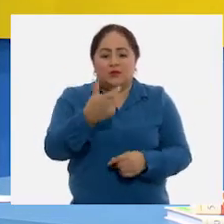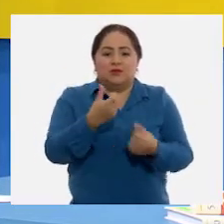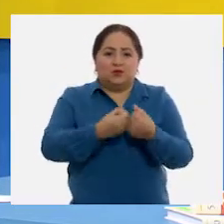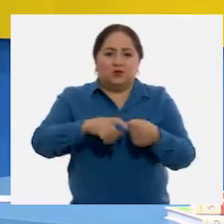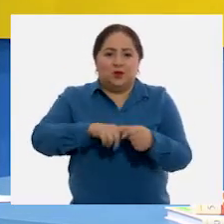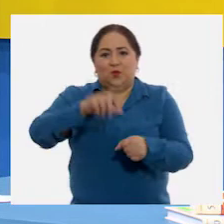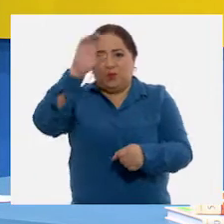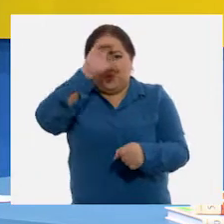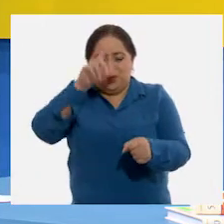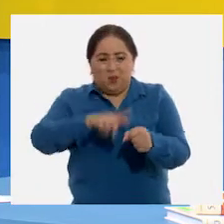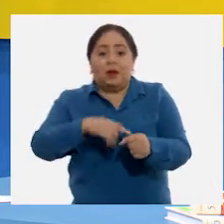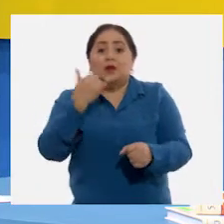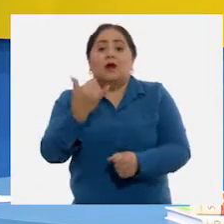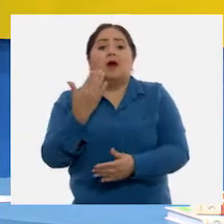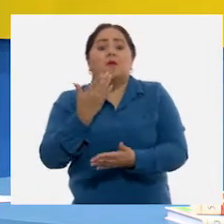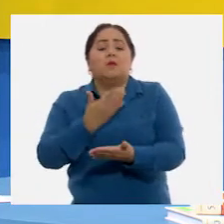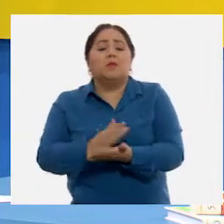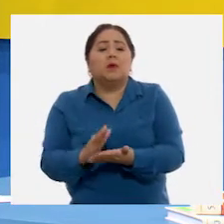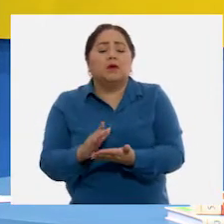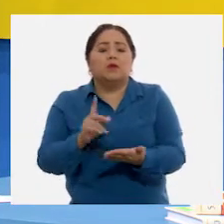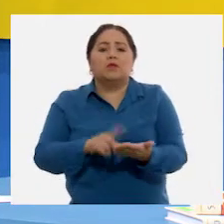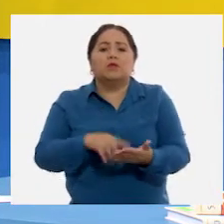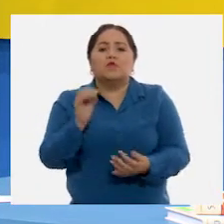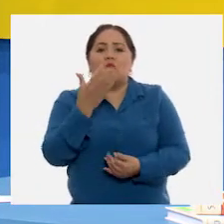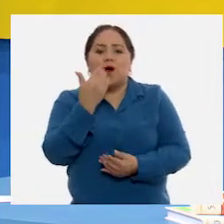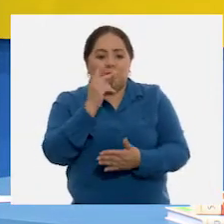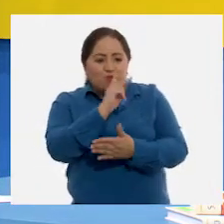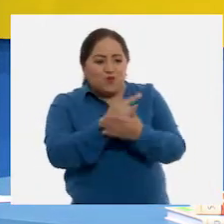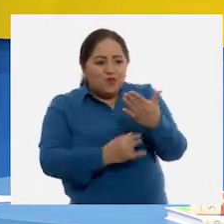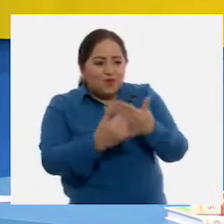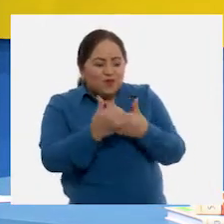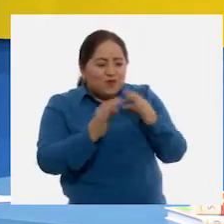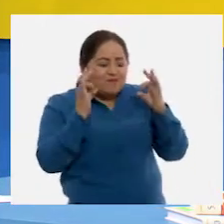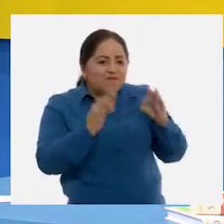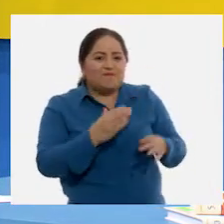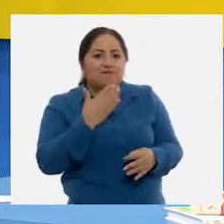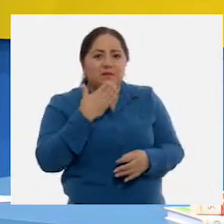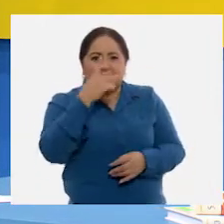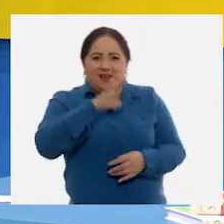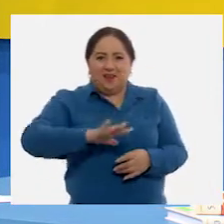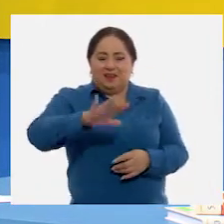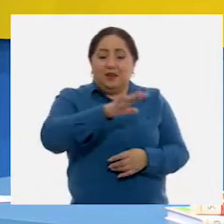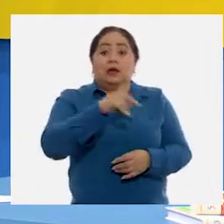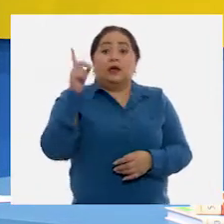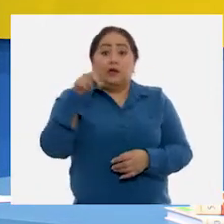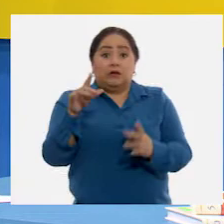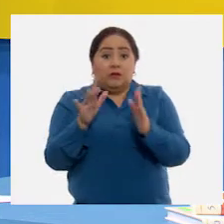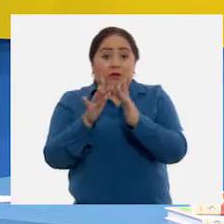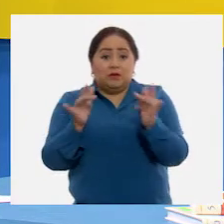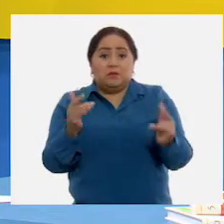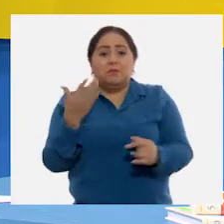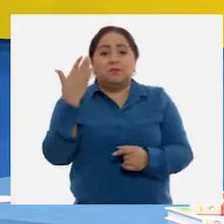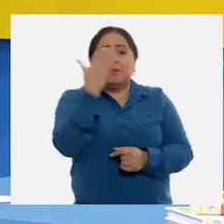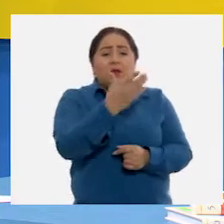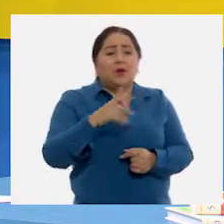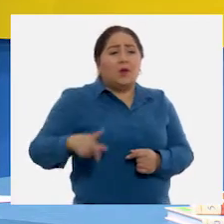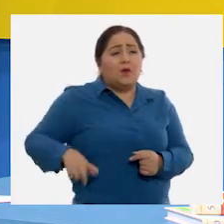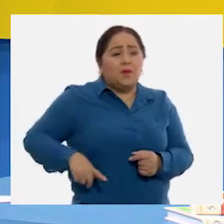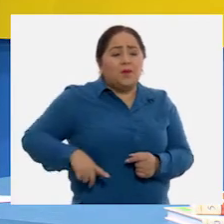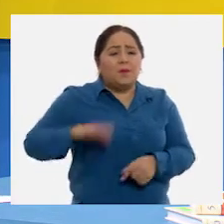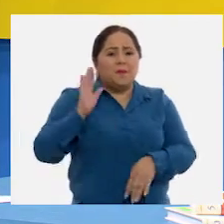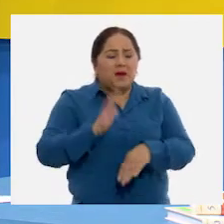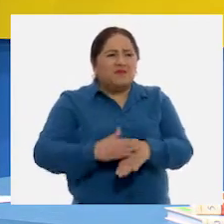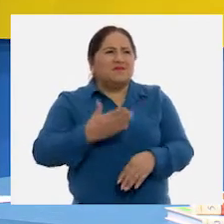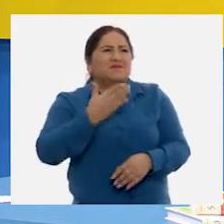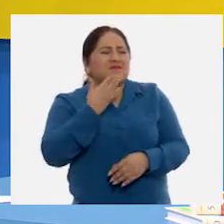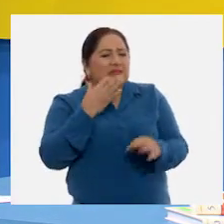social y cultural, y además no vislumbraban un proyecto certero de nación. Los franceses pedían un gobierno más